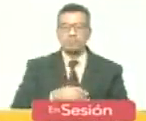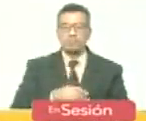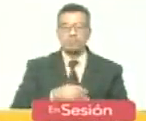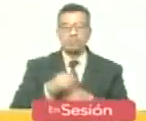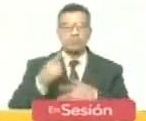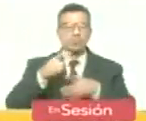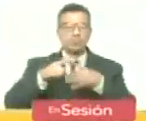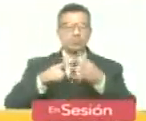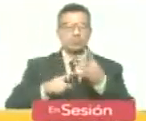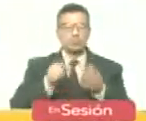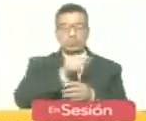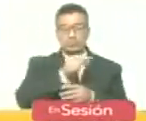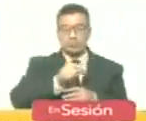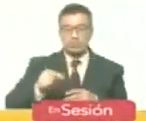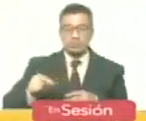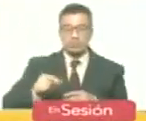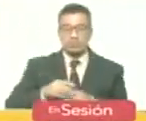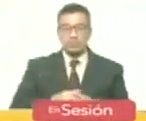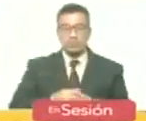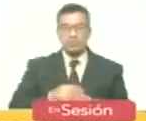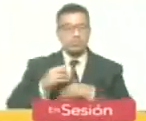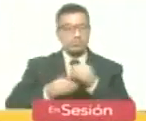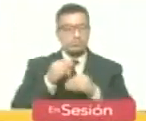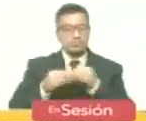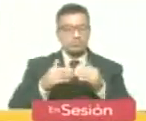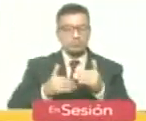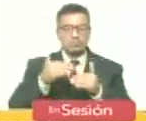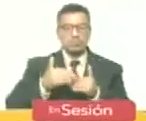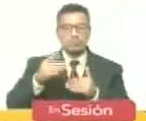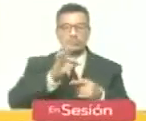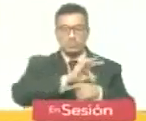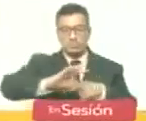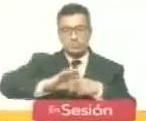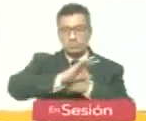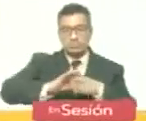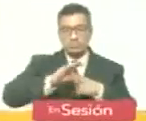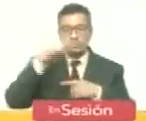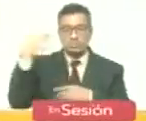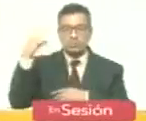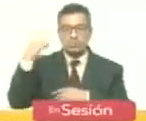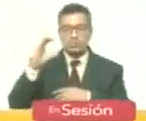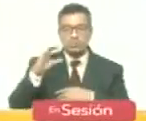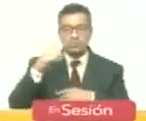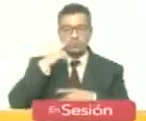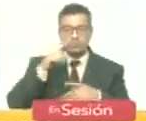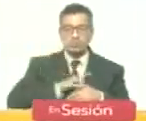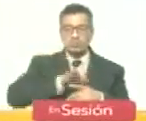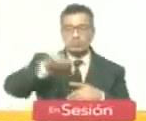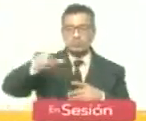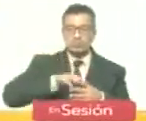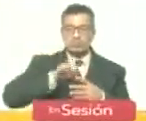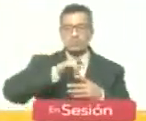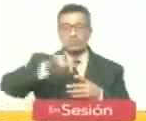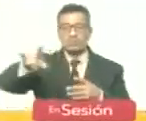¿Cuántas personas han atravesado la frontera desde Colombia con lanzacohetes?